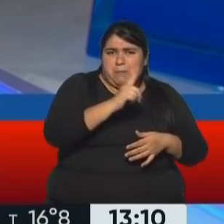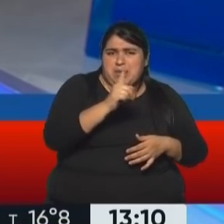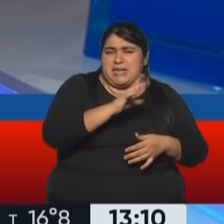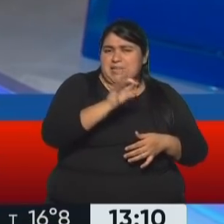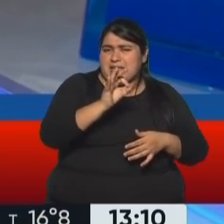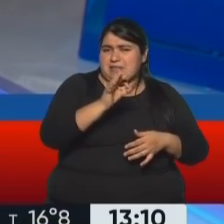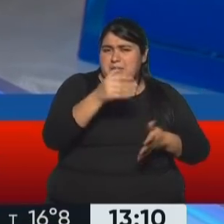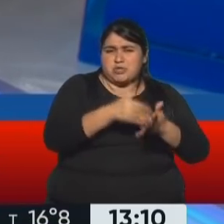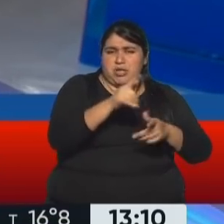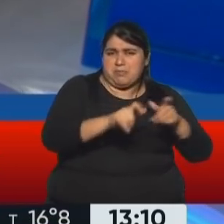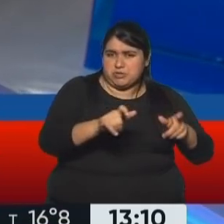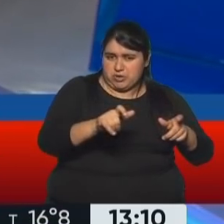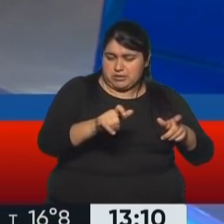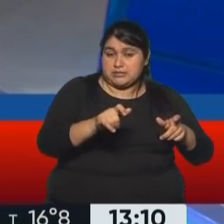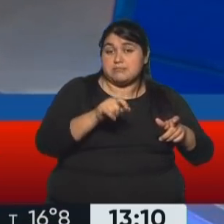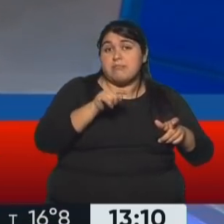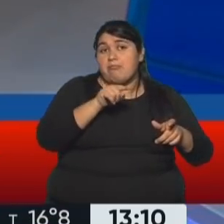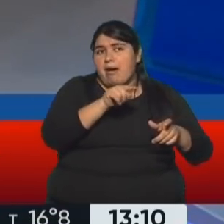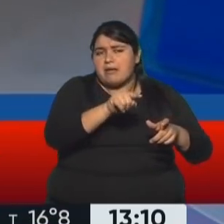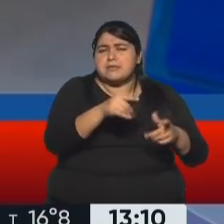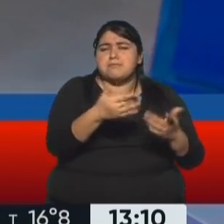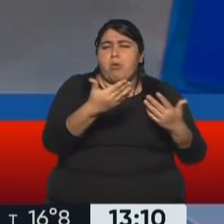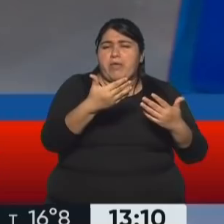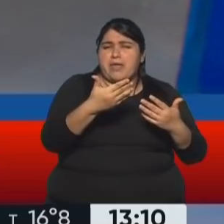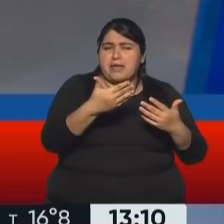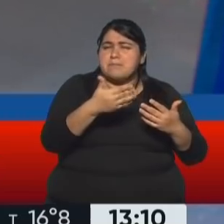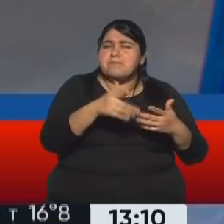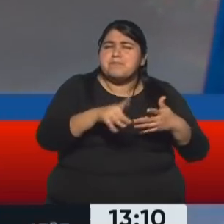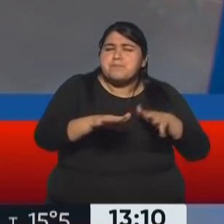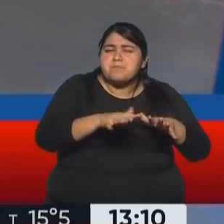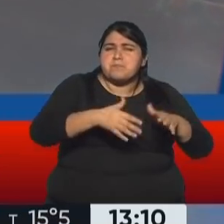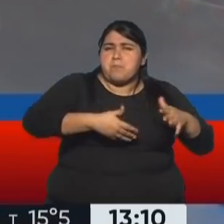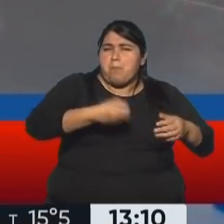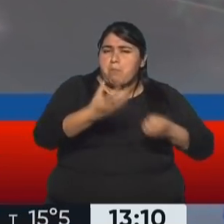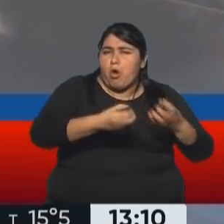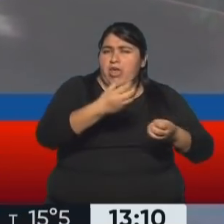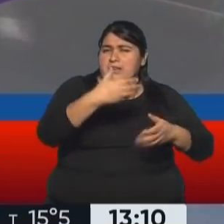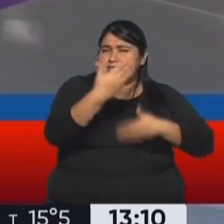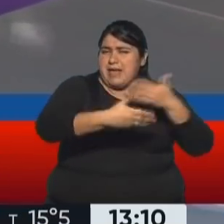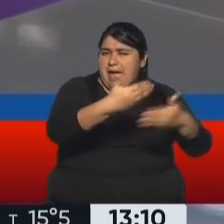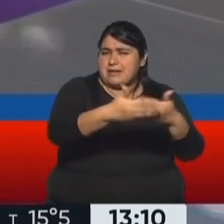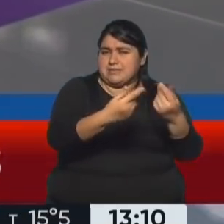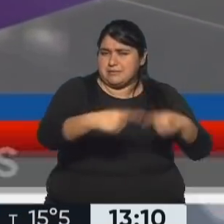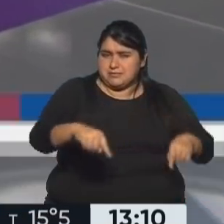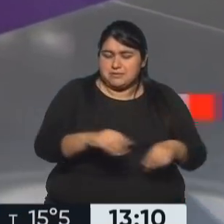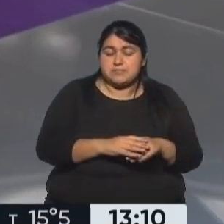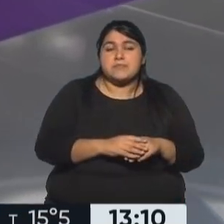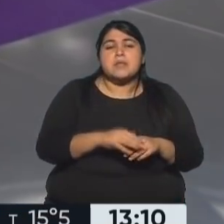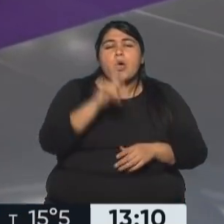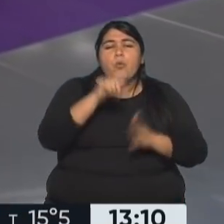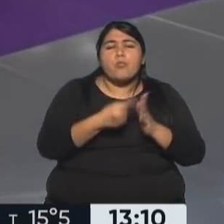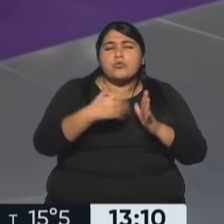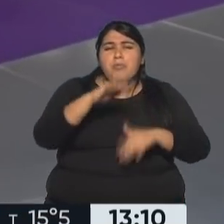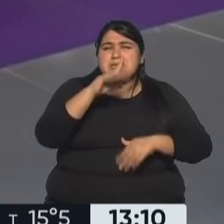personas. Sí, definitivamente se ve también en esa capacidad de modernizarse, y lo vimos también con, por ejemplo, una de las cuestiones,